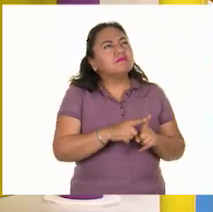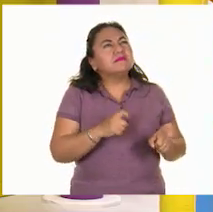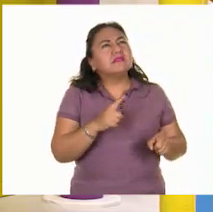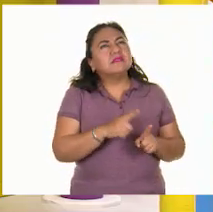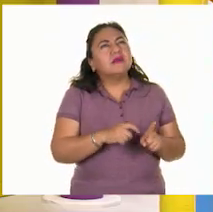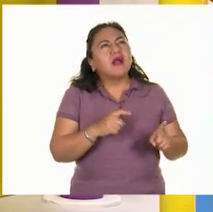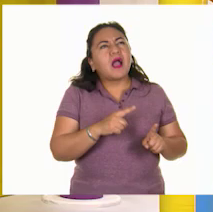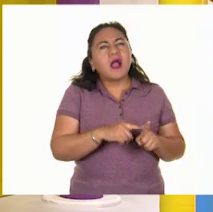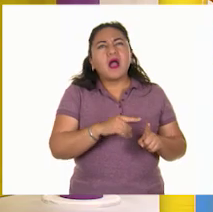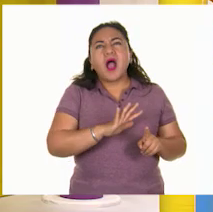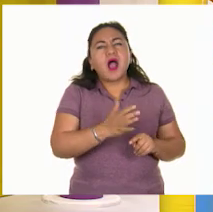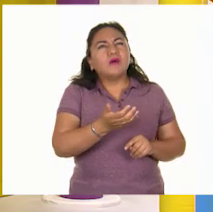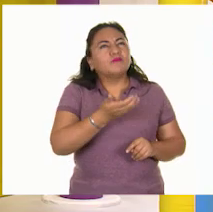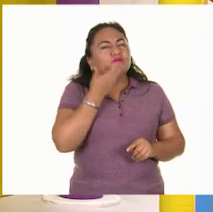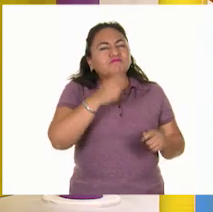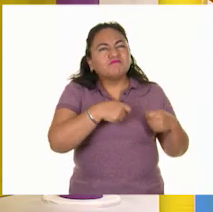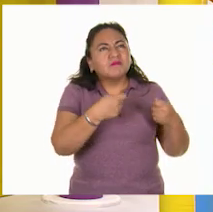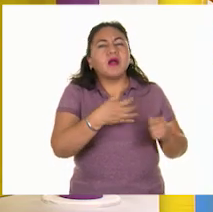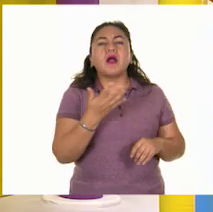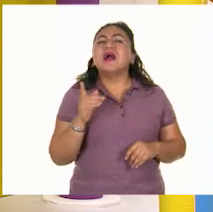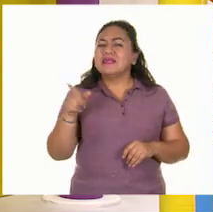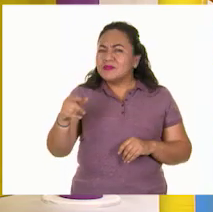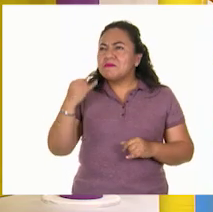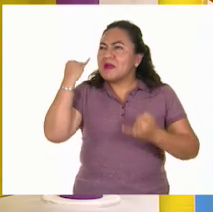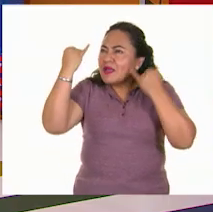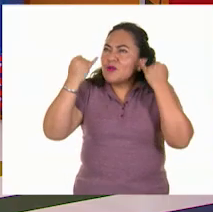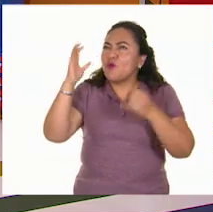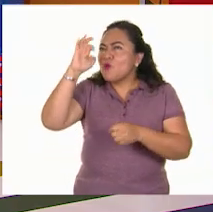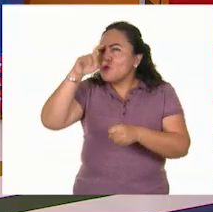de tu imaginación, de tu cultura...